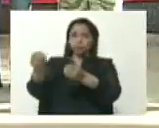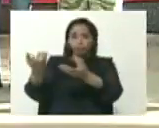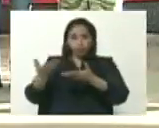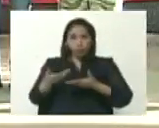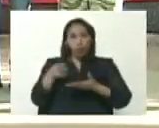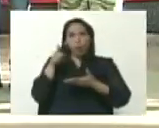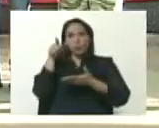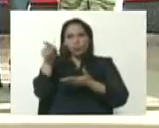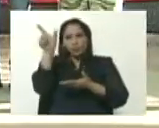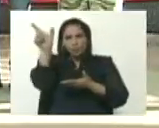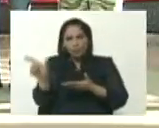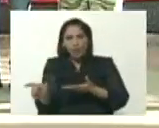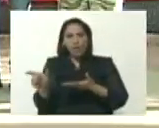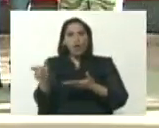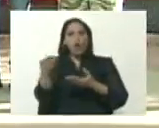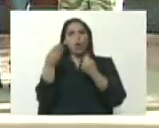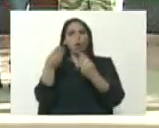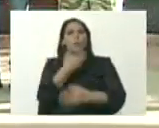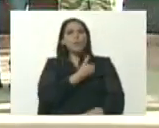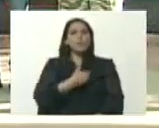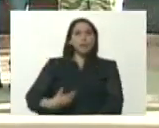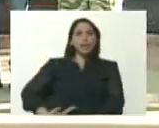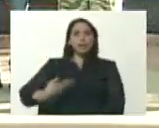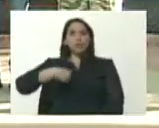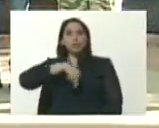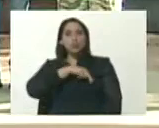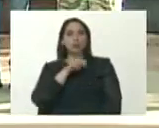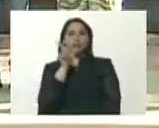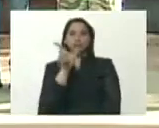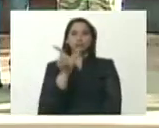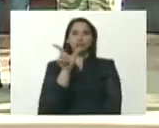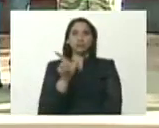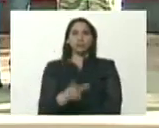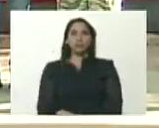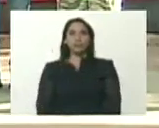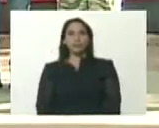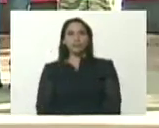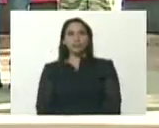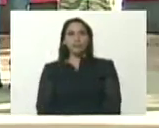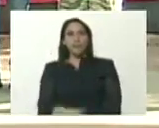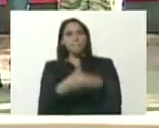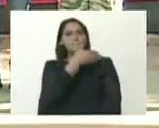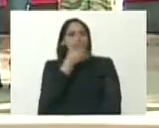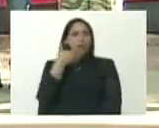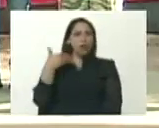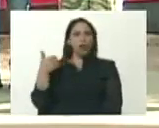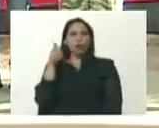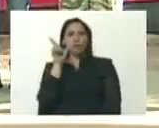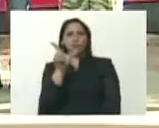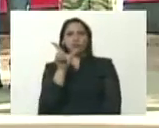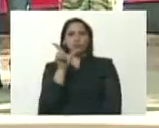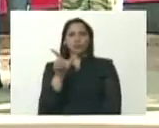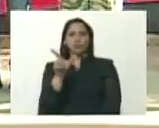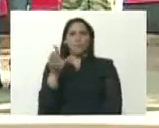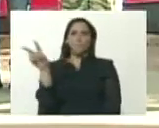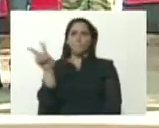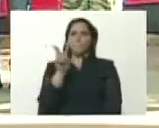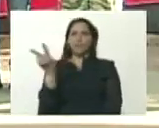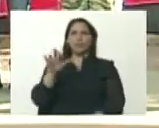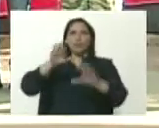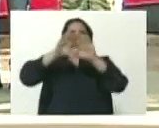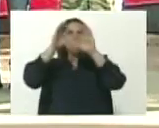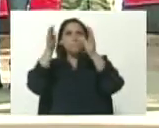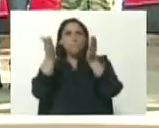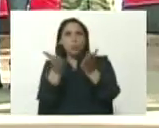como presidente de nuestro Partido Socialista Unido de Venezuela, el mejor partido de Venezuela y del